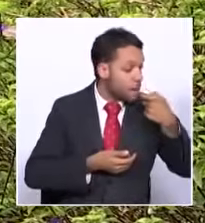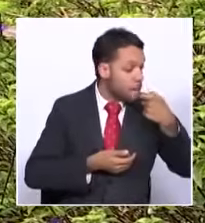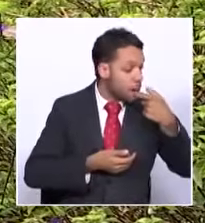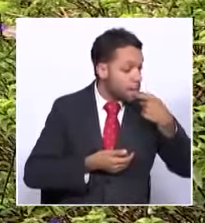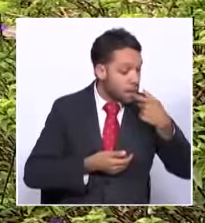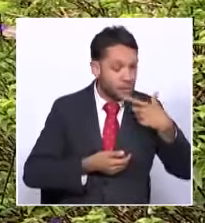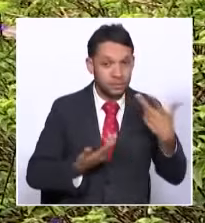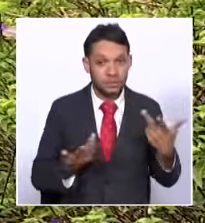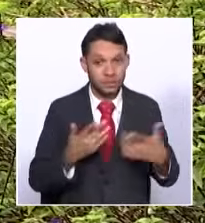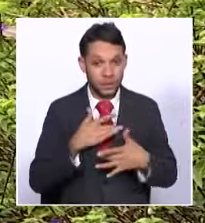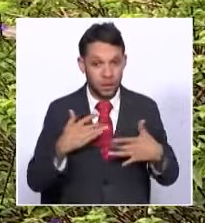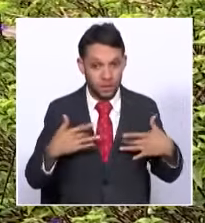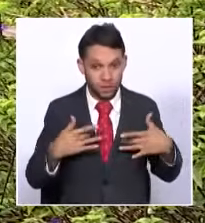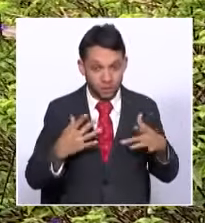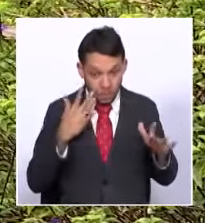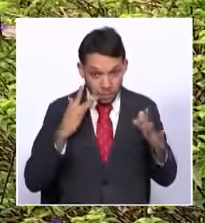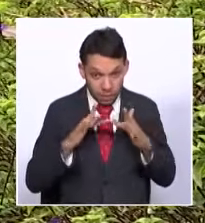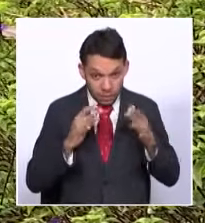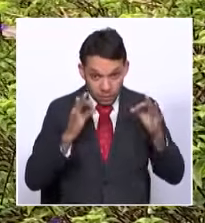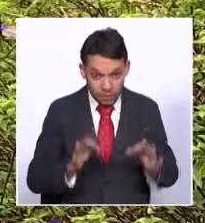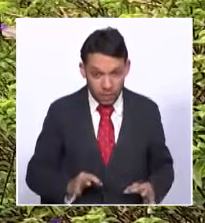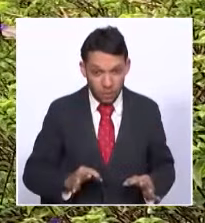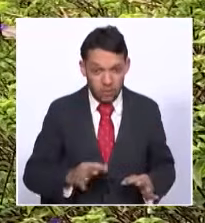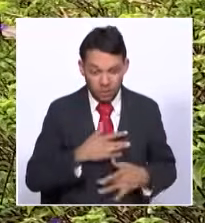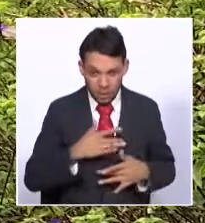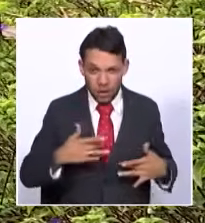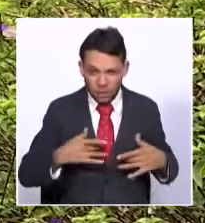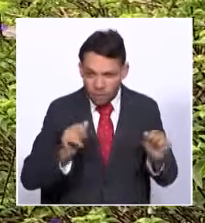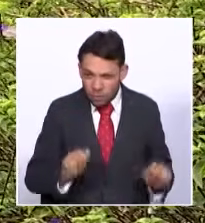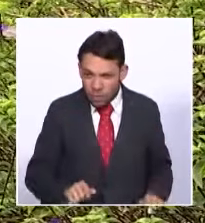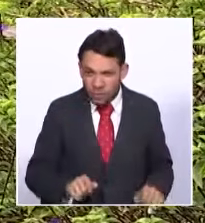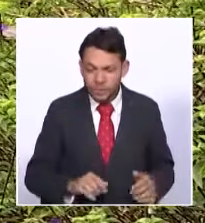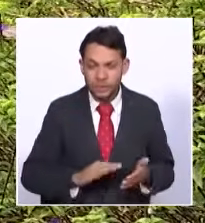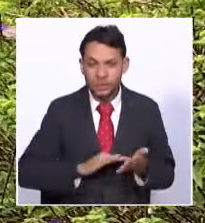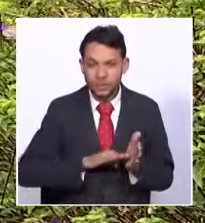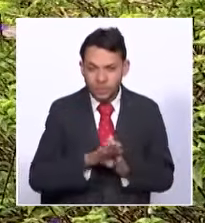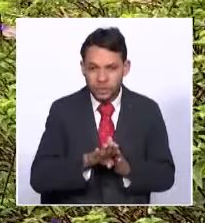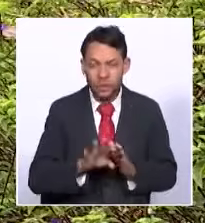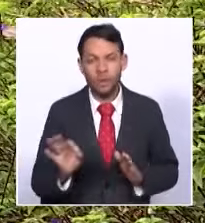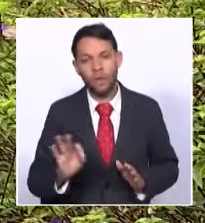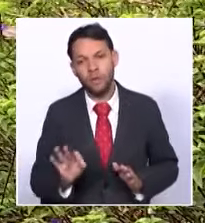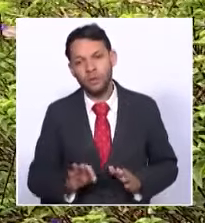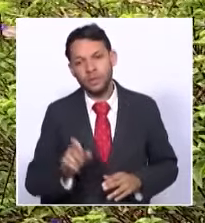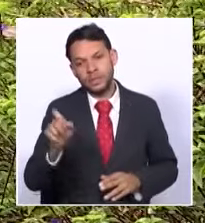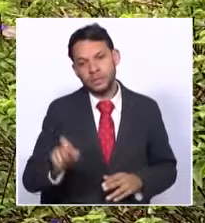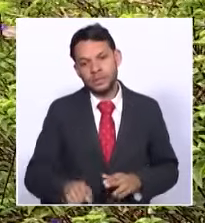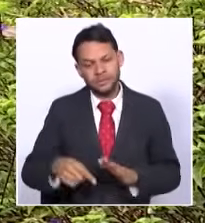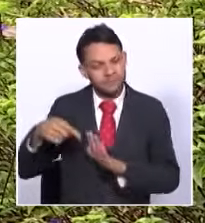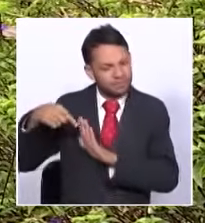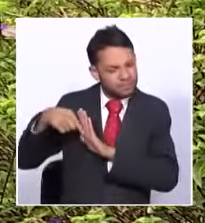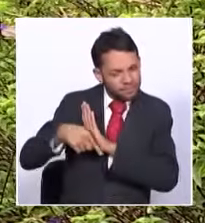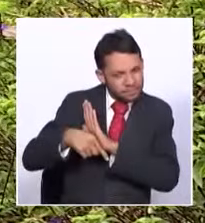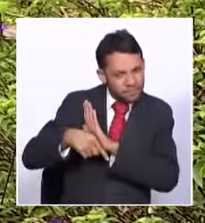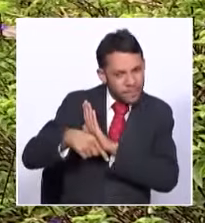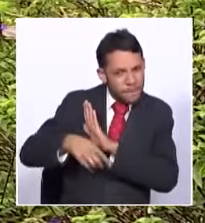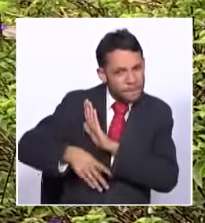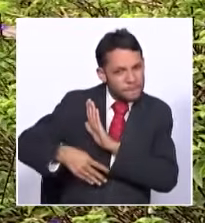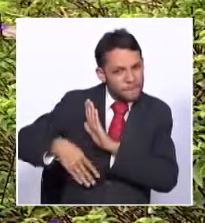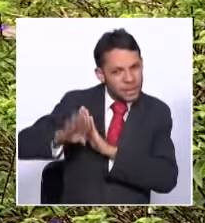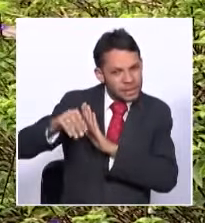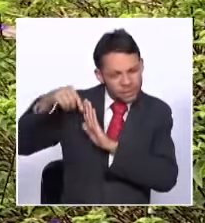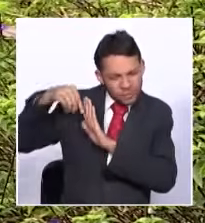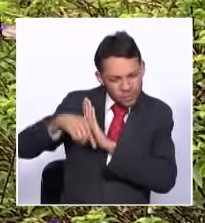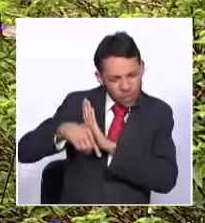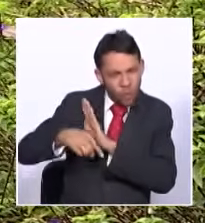alivia. ¿Sí lo aliviará esa pastica? ¿O será que es que necesitamos ir más allá?